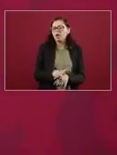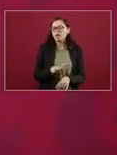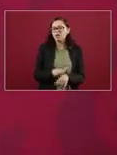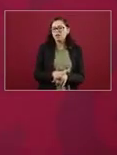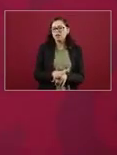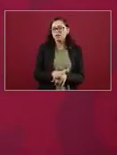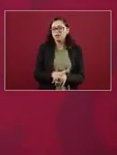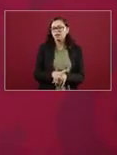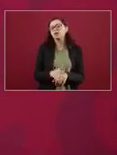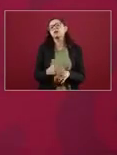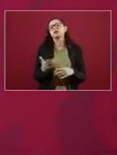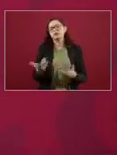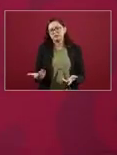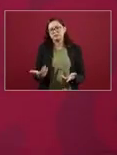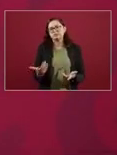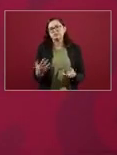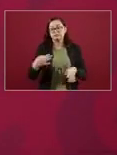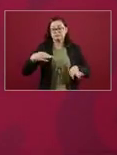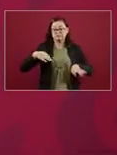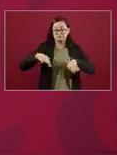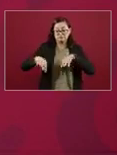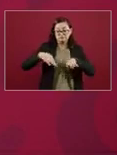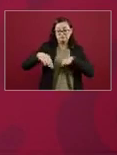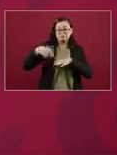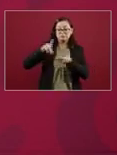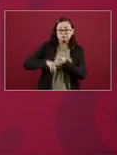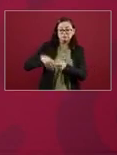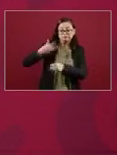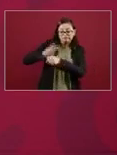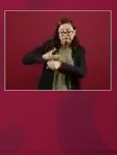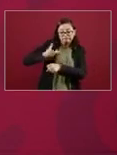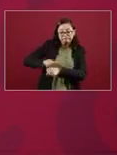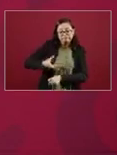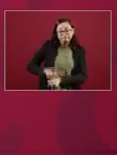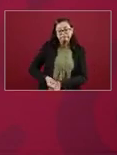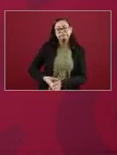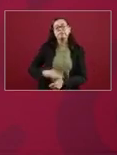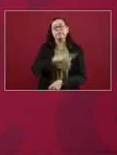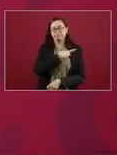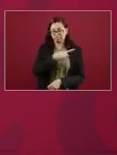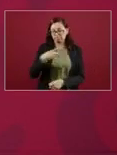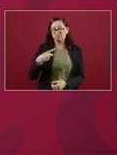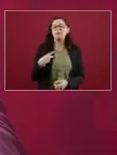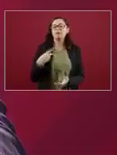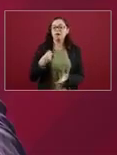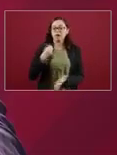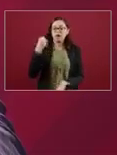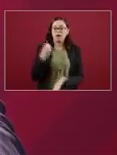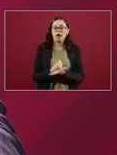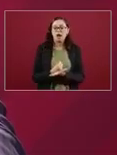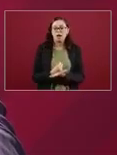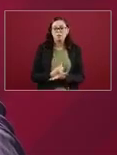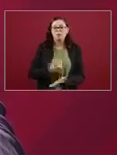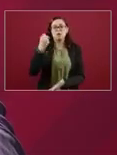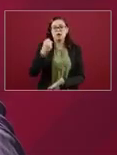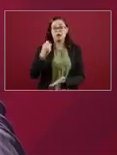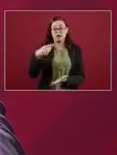una reforma laboral apegada a los